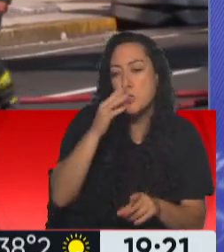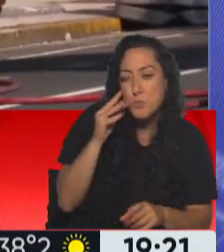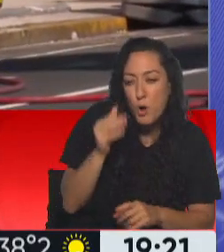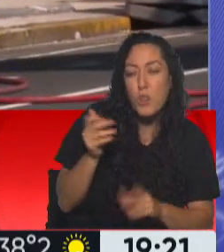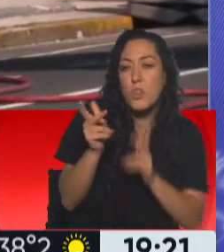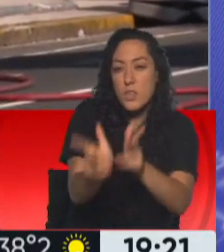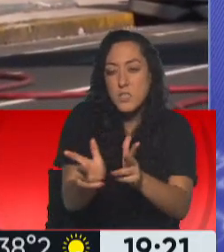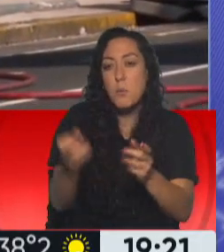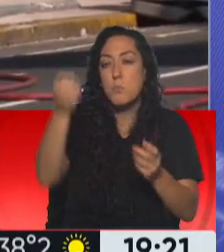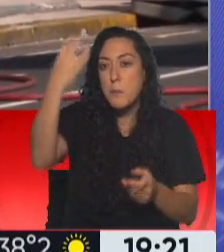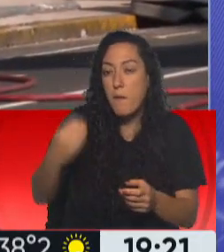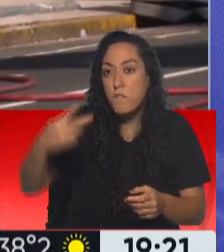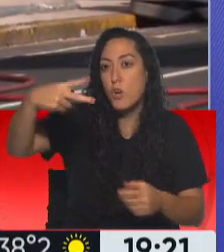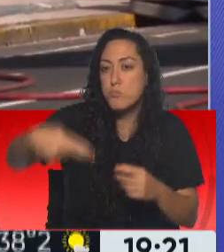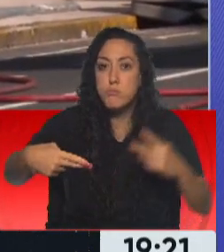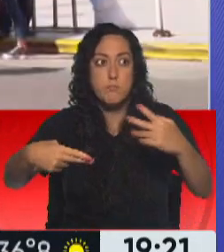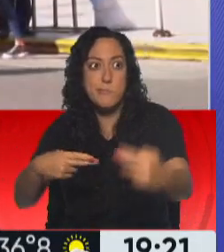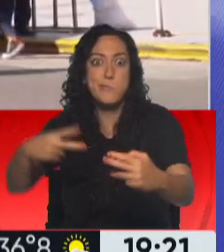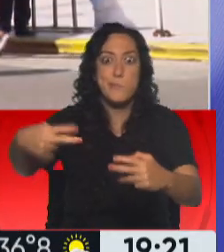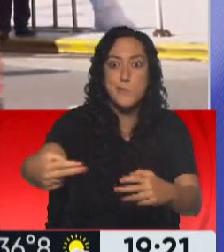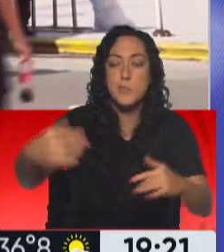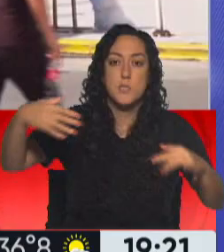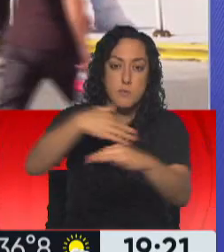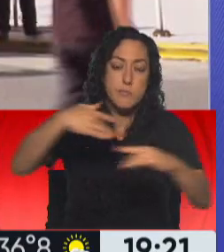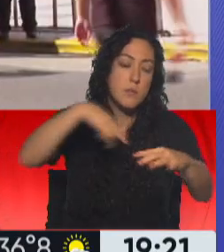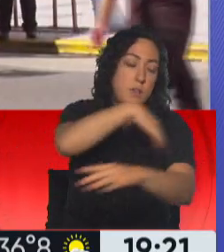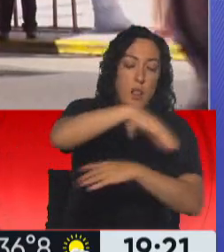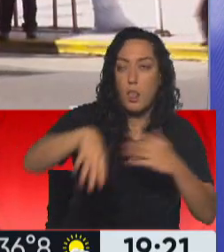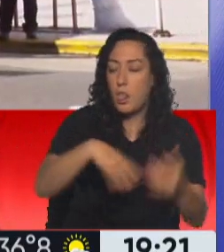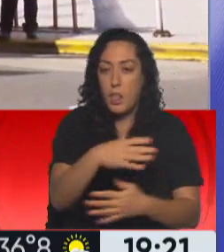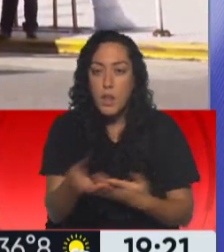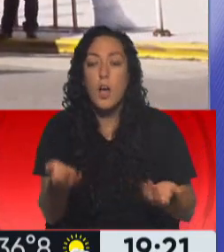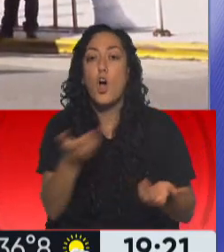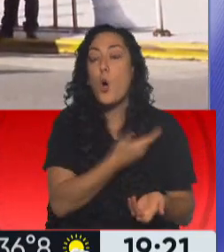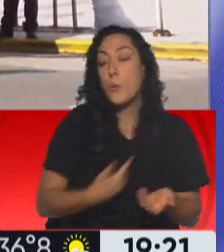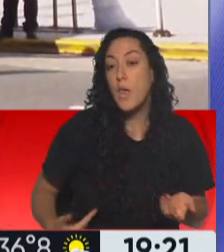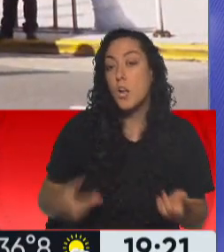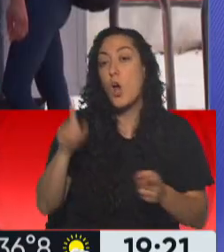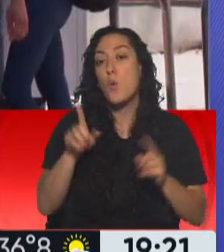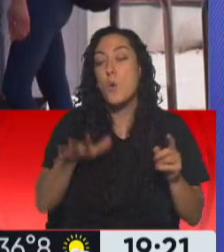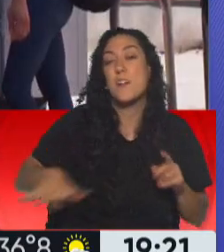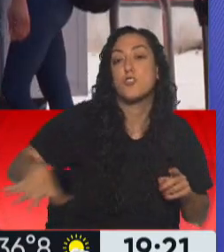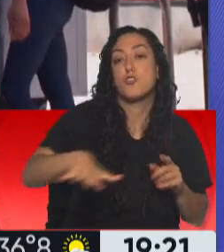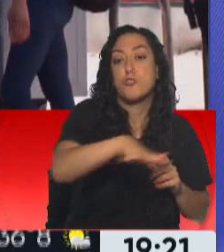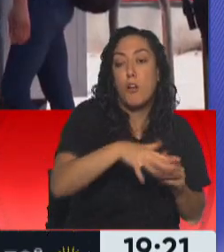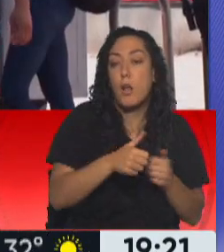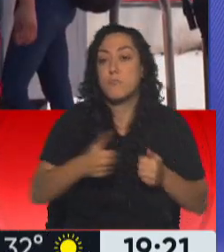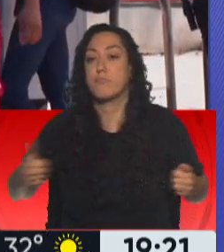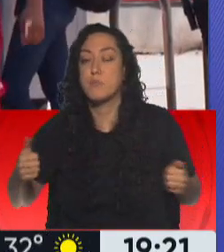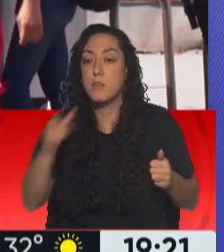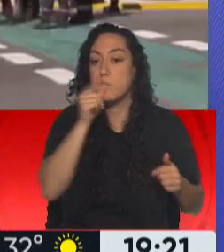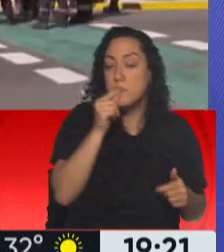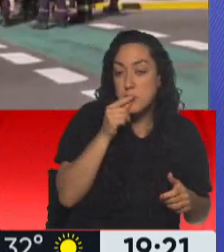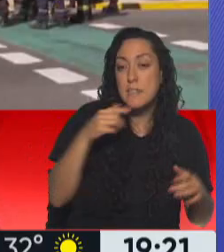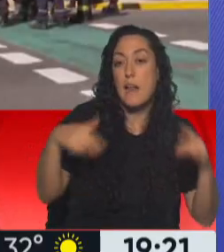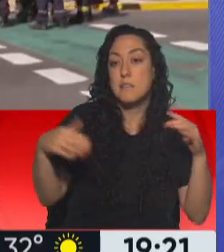semáforos dejaron de funcionar. El gobierno porteño desplegó un operativo para ordenar en algunas zonas el tránsito y los subtes